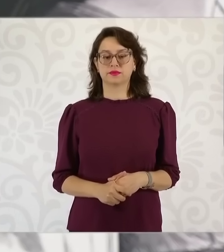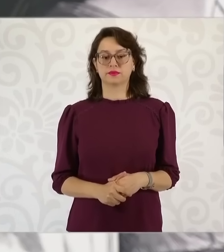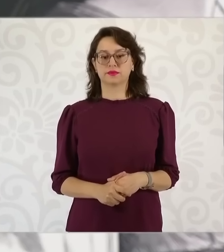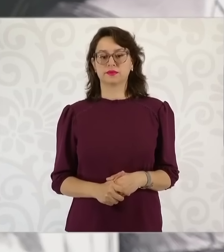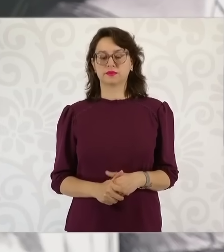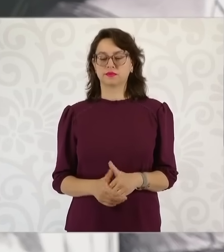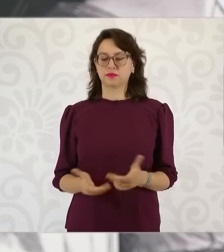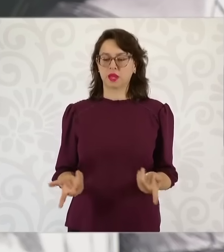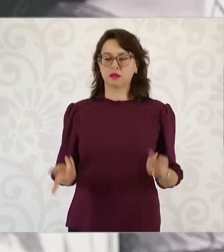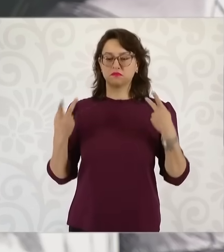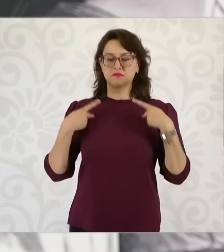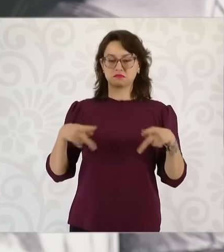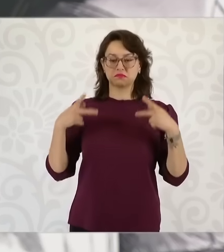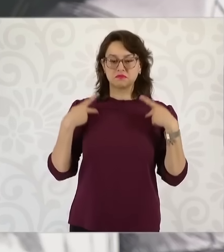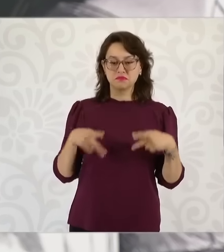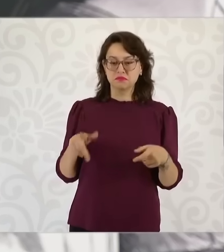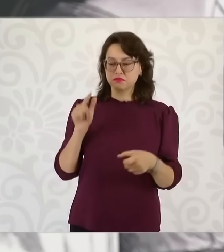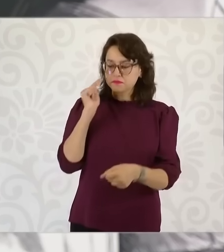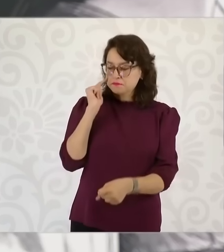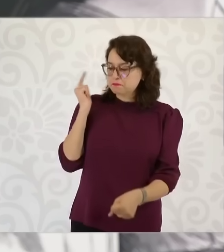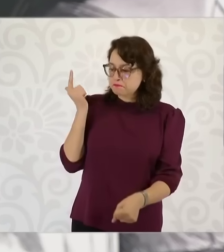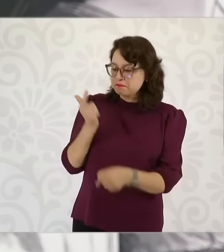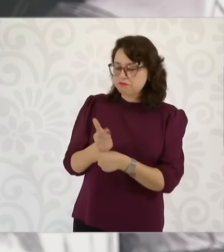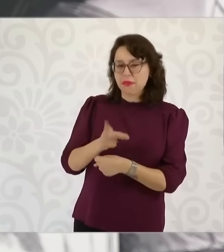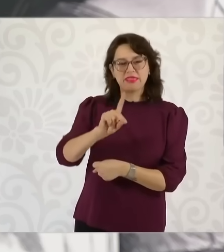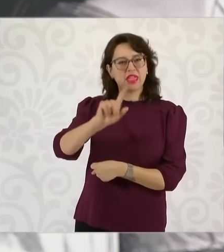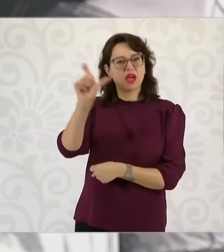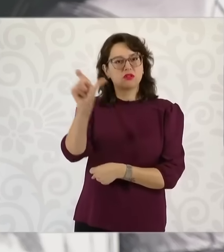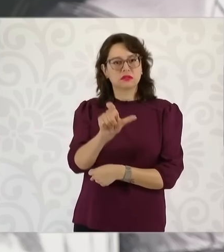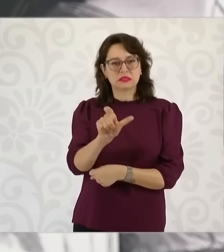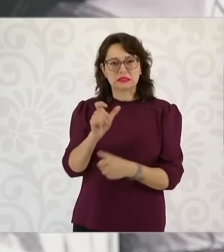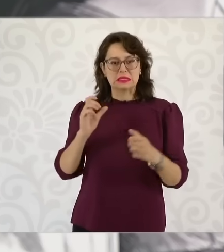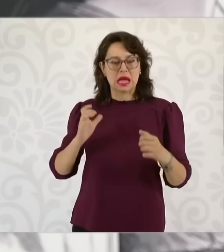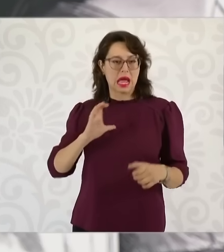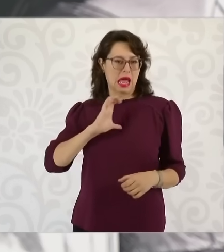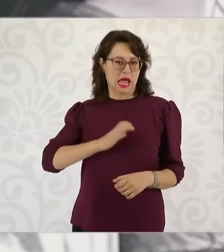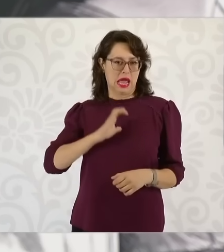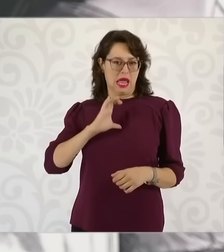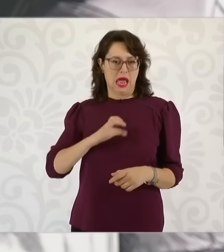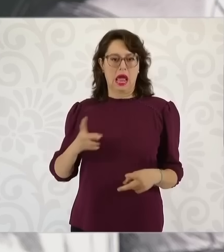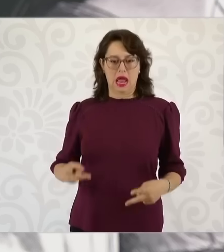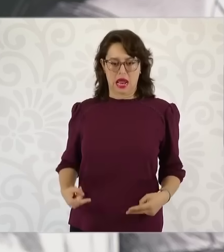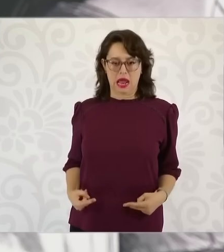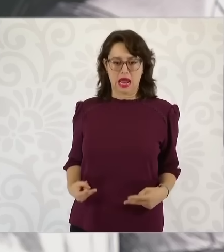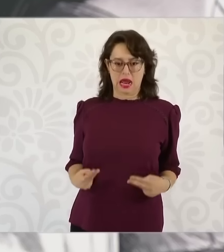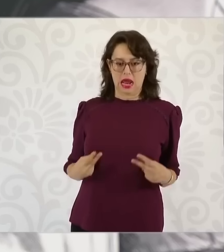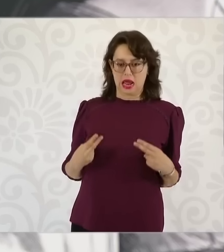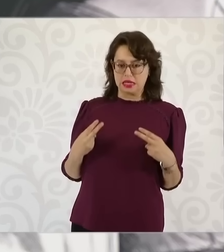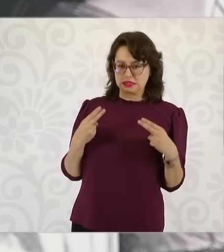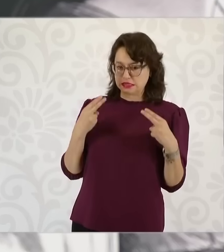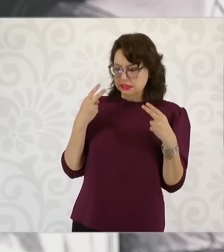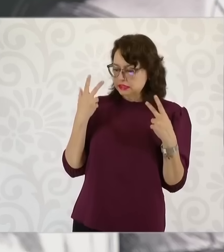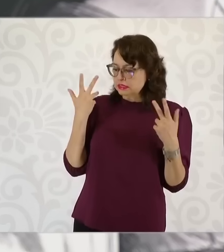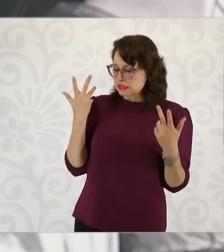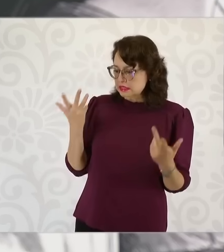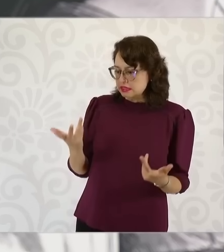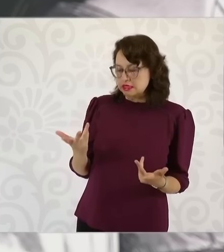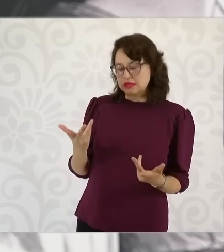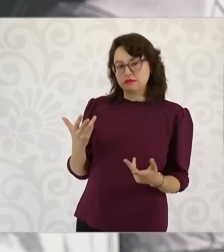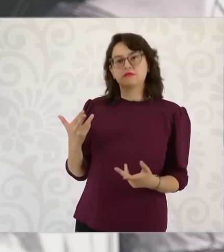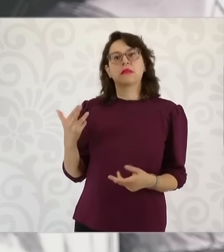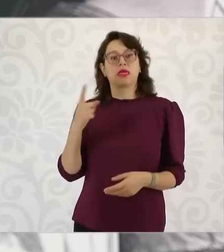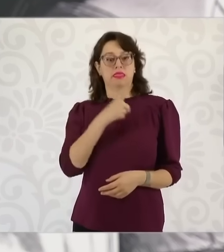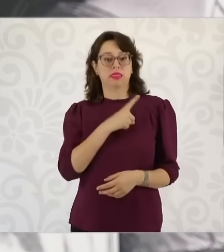un diagnóstico por cáncer es la oportunidad que se abre para el inicio de